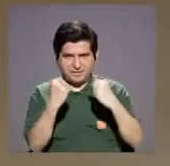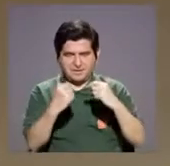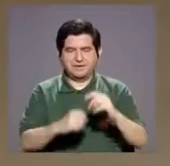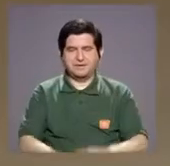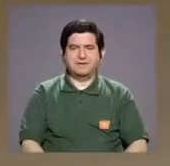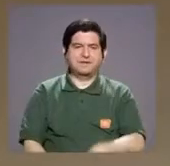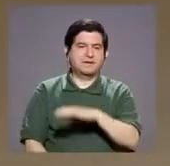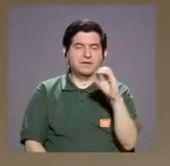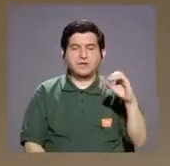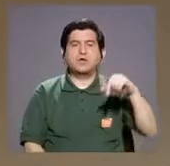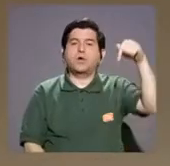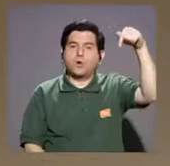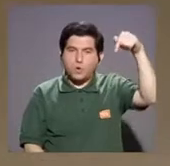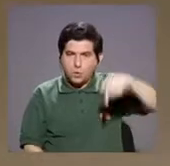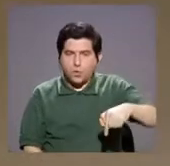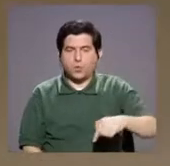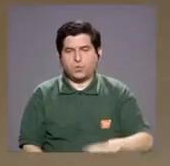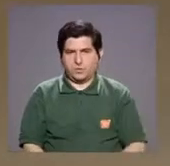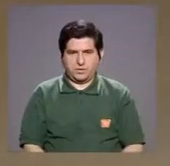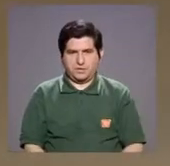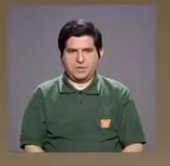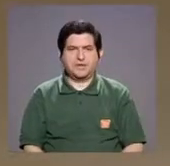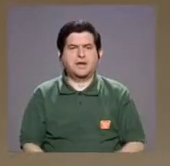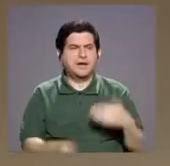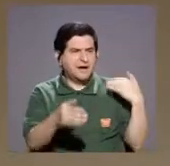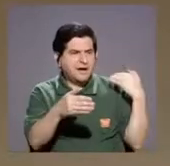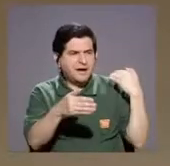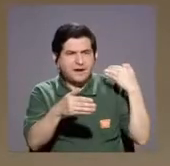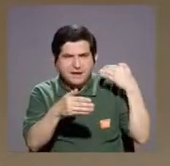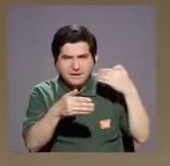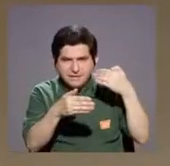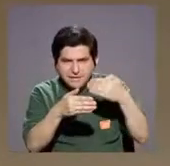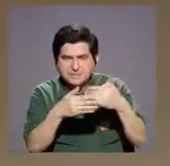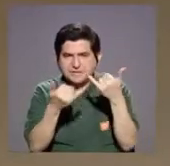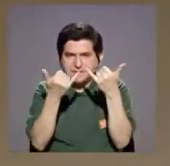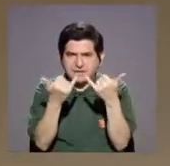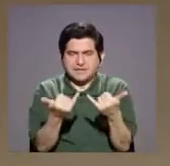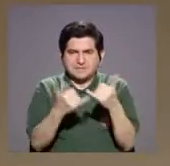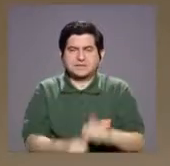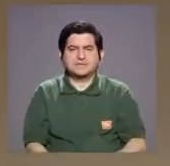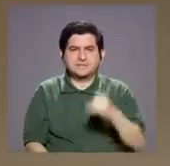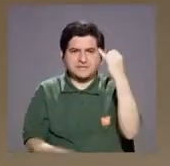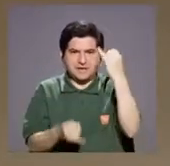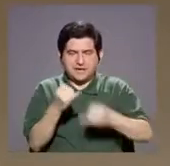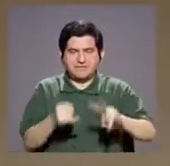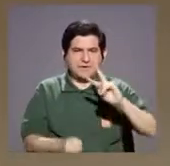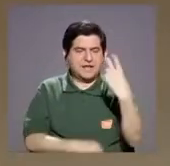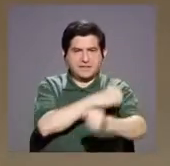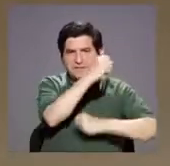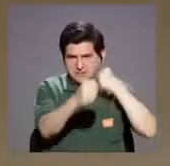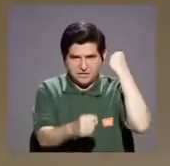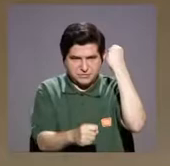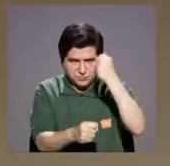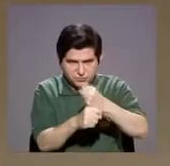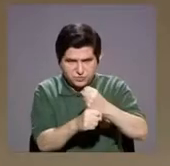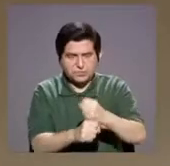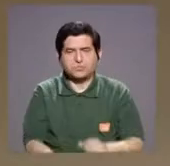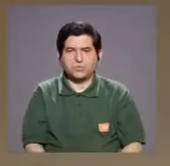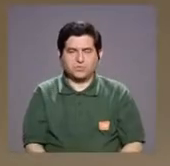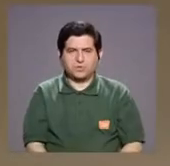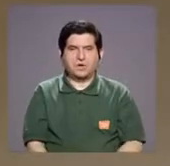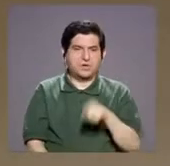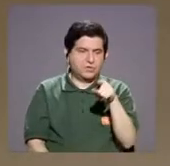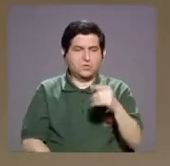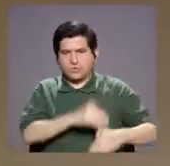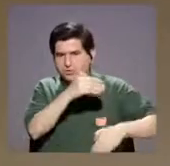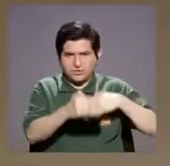hoy cuando se acerca el final de su segundo año de gestión